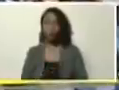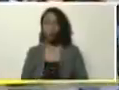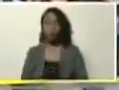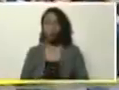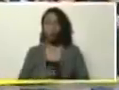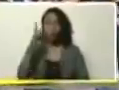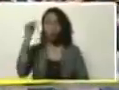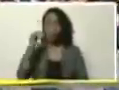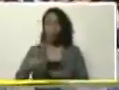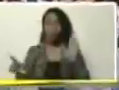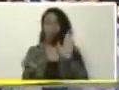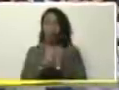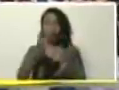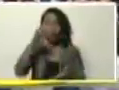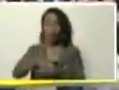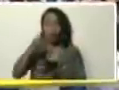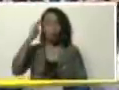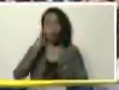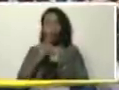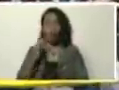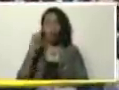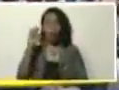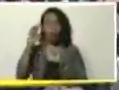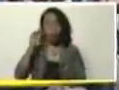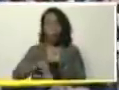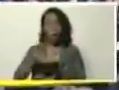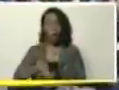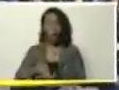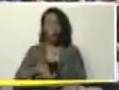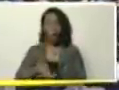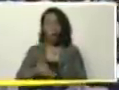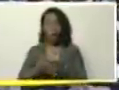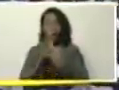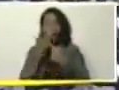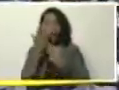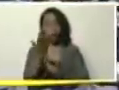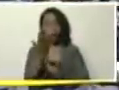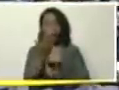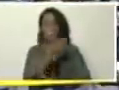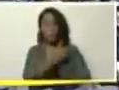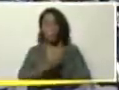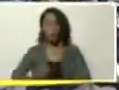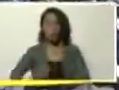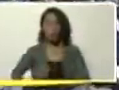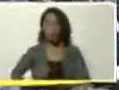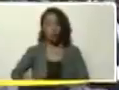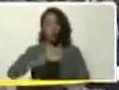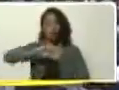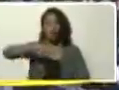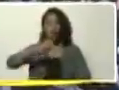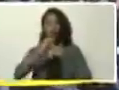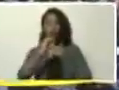Legislativo del Estado Bolivariano de Miranda, su presidente, Joan Contreras.